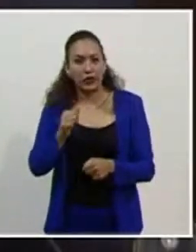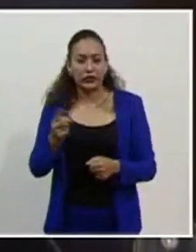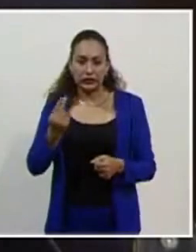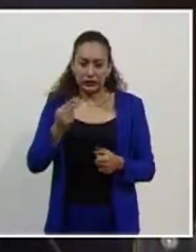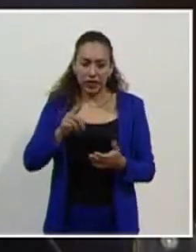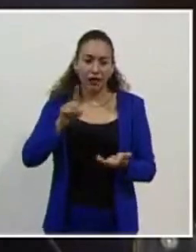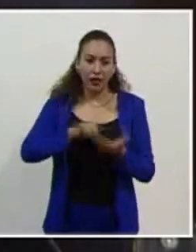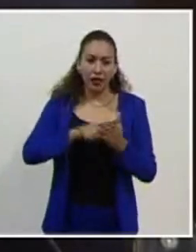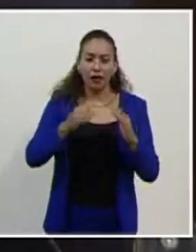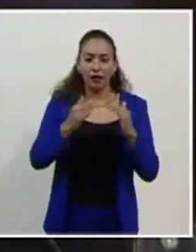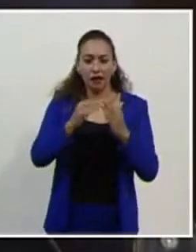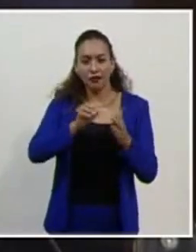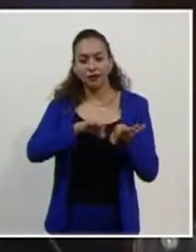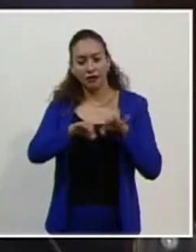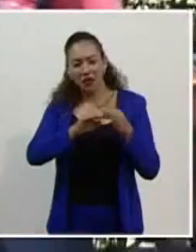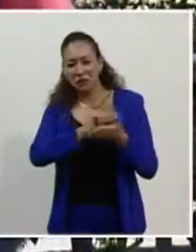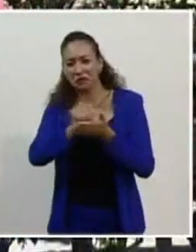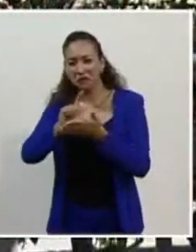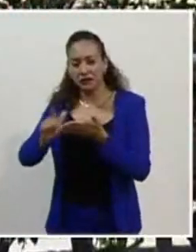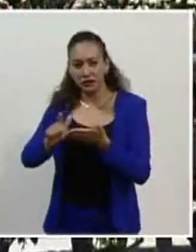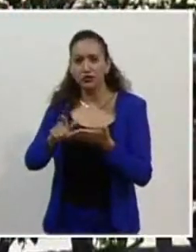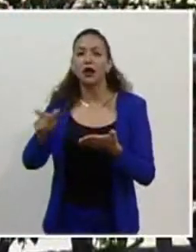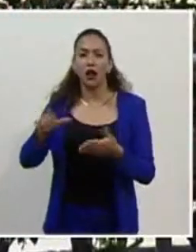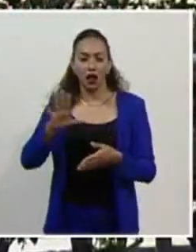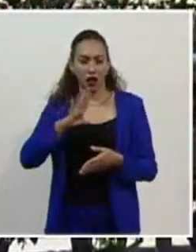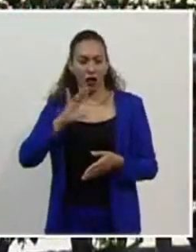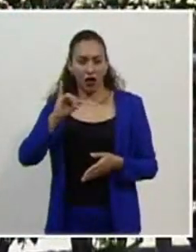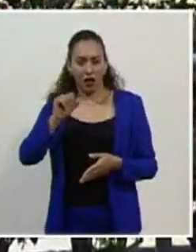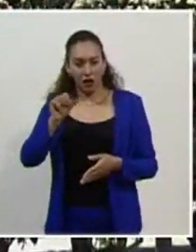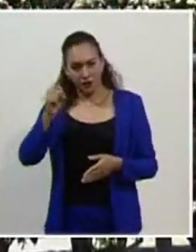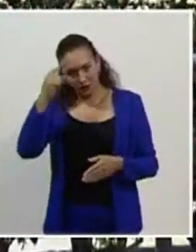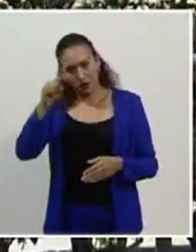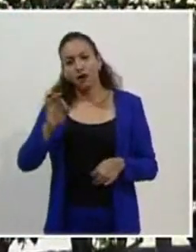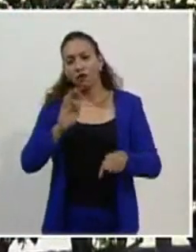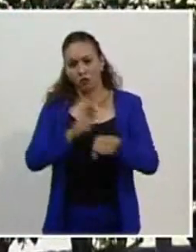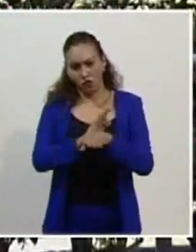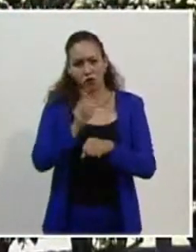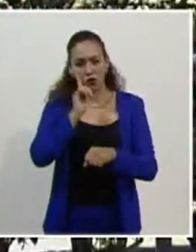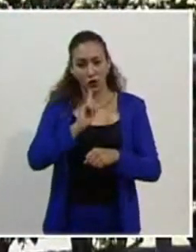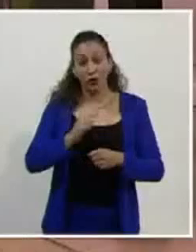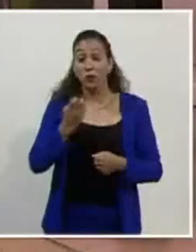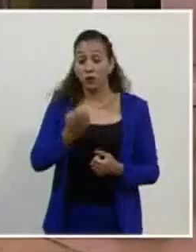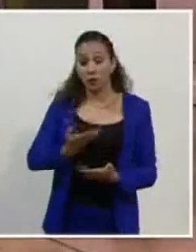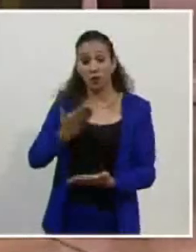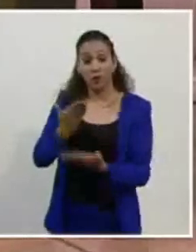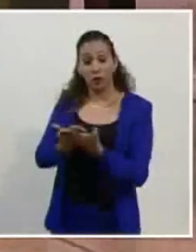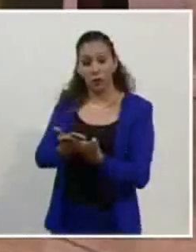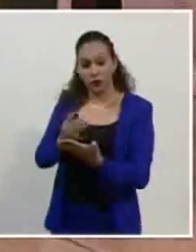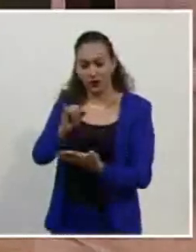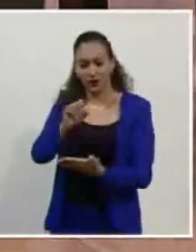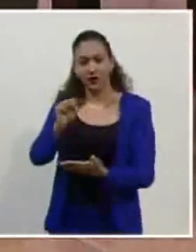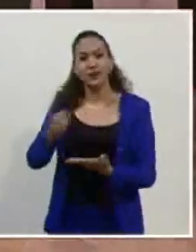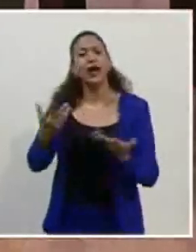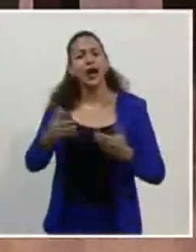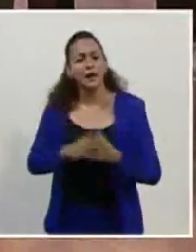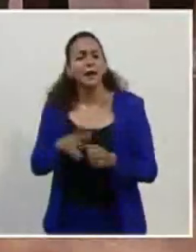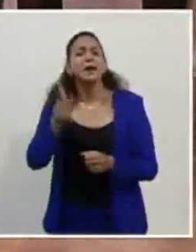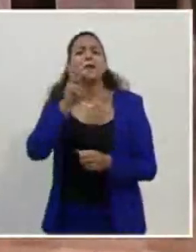humano a la seguridad social en igualdad, por lo que se propuso a la institución crear un programa